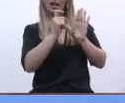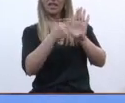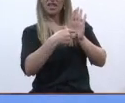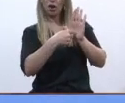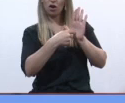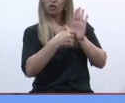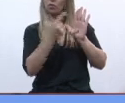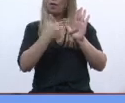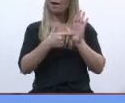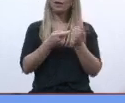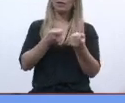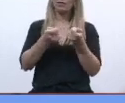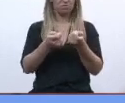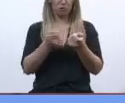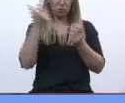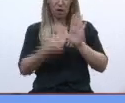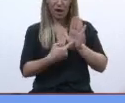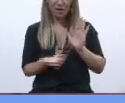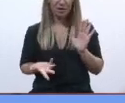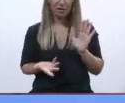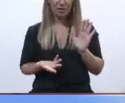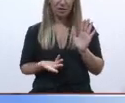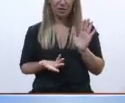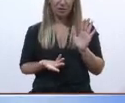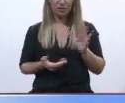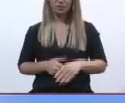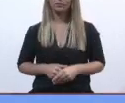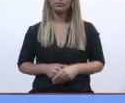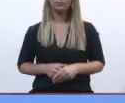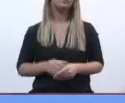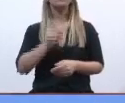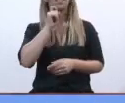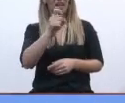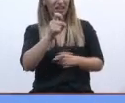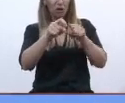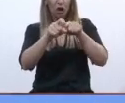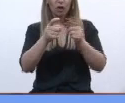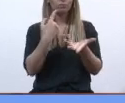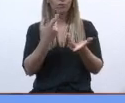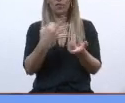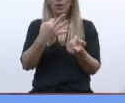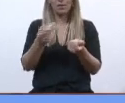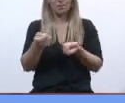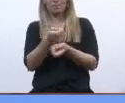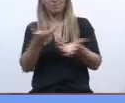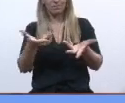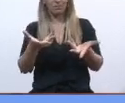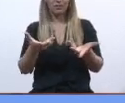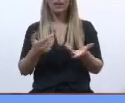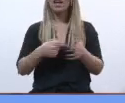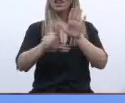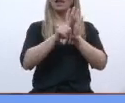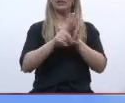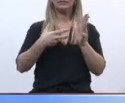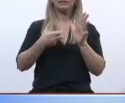no se regulan, Presidenta. Los delitos no se regulan, los delitos se combaten. Y esta ley no se anima a despenalizar